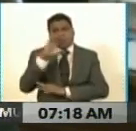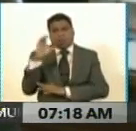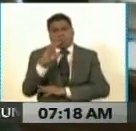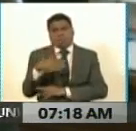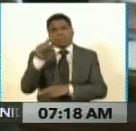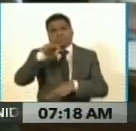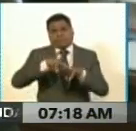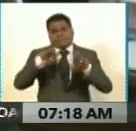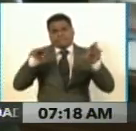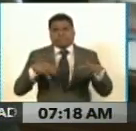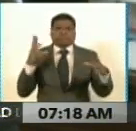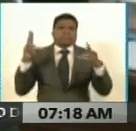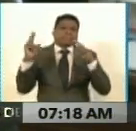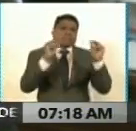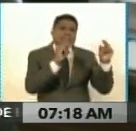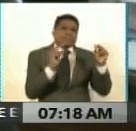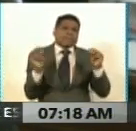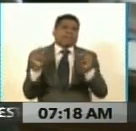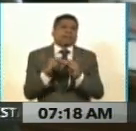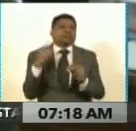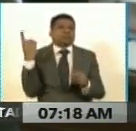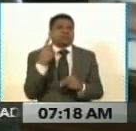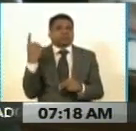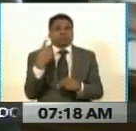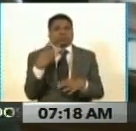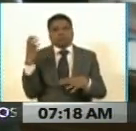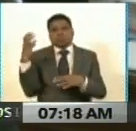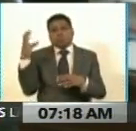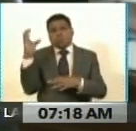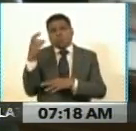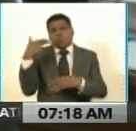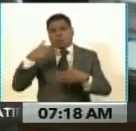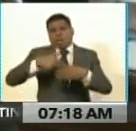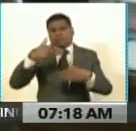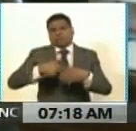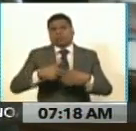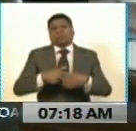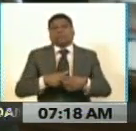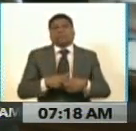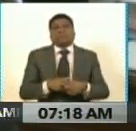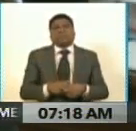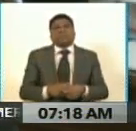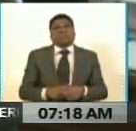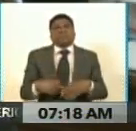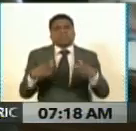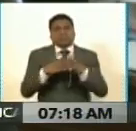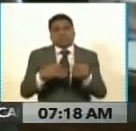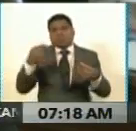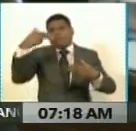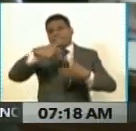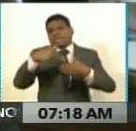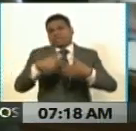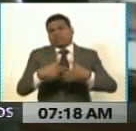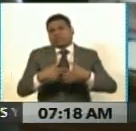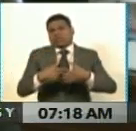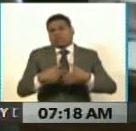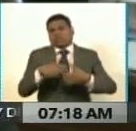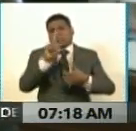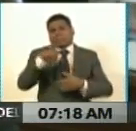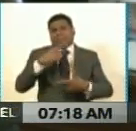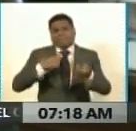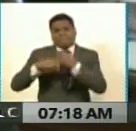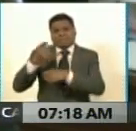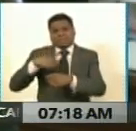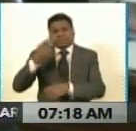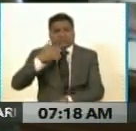de trabajo para hablar no solamente del combustible sino también del lubricante de producto de la petroquímica que le queremos vender y